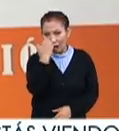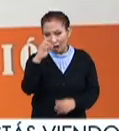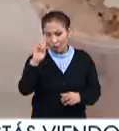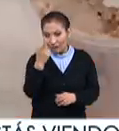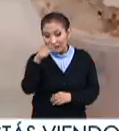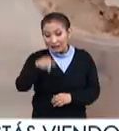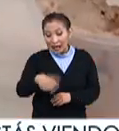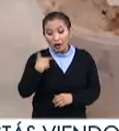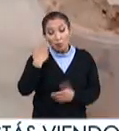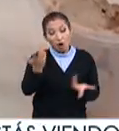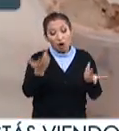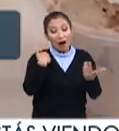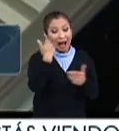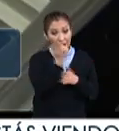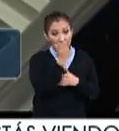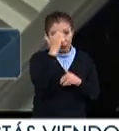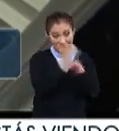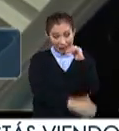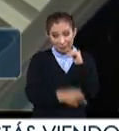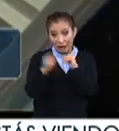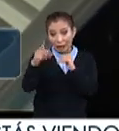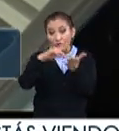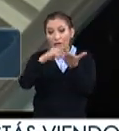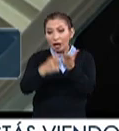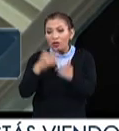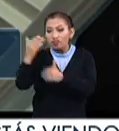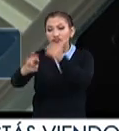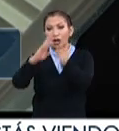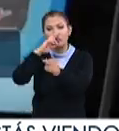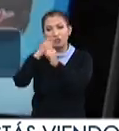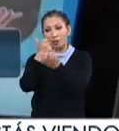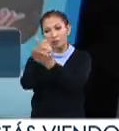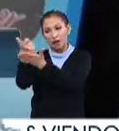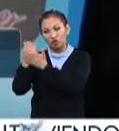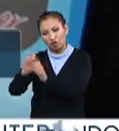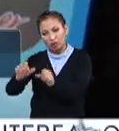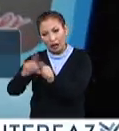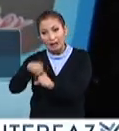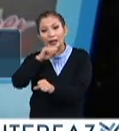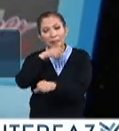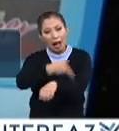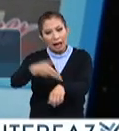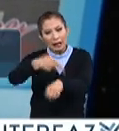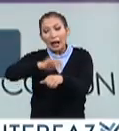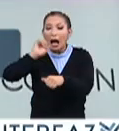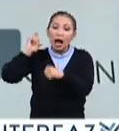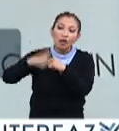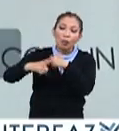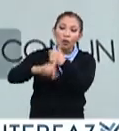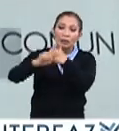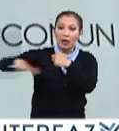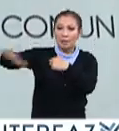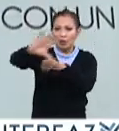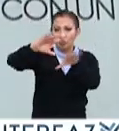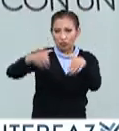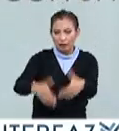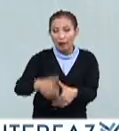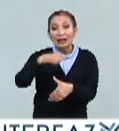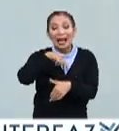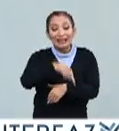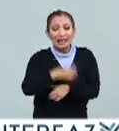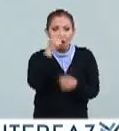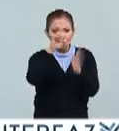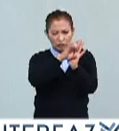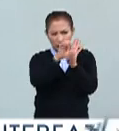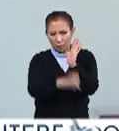sus egresados y los proyectos que emprendan tengan un sentido de responsabilidad social y ofrezca soluciones a problemas de la población. Aquí